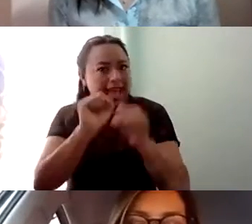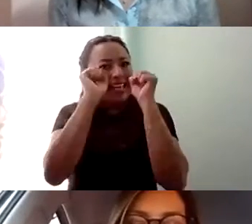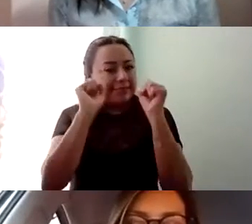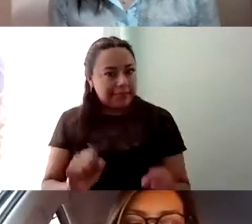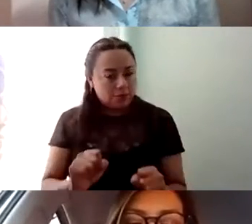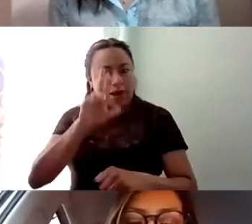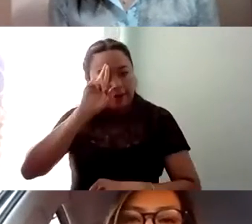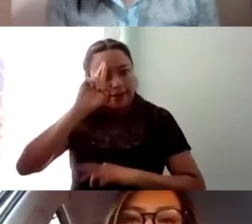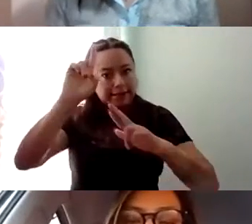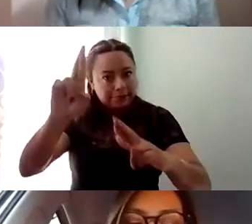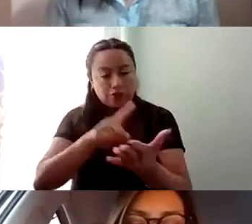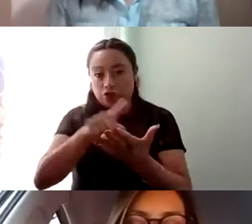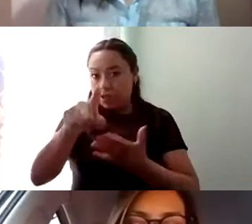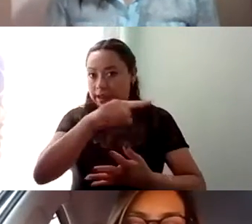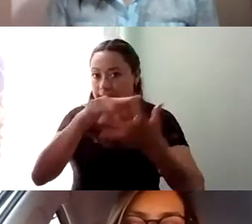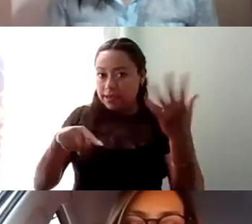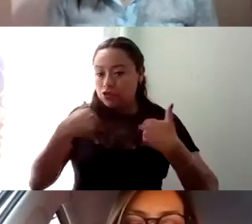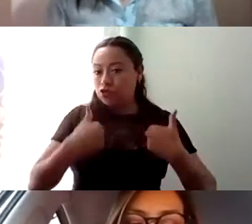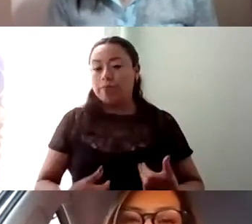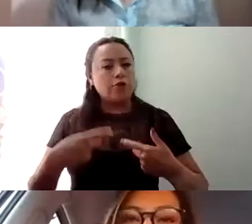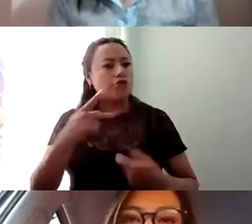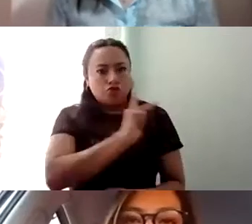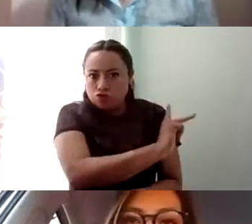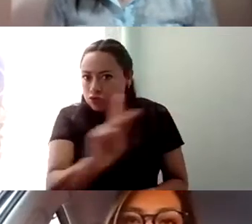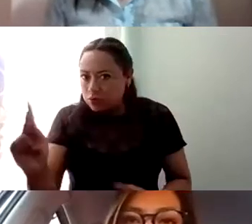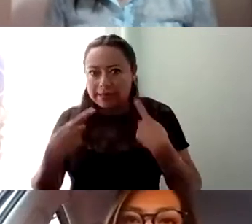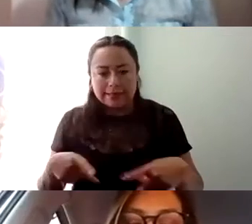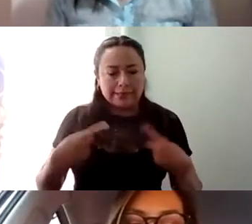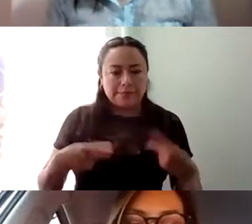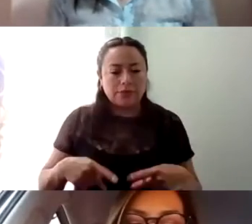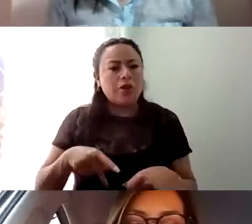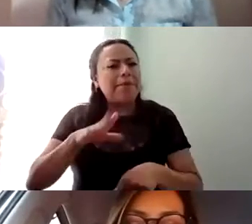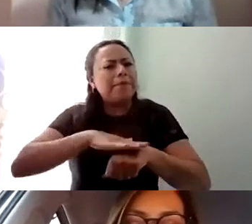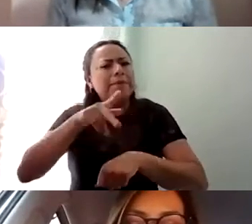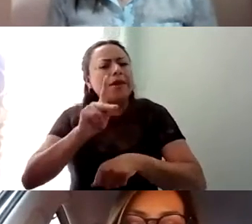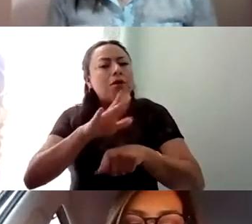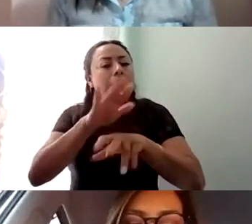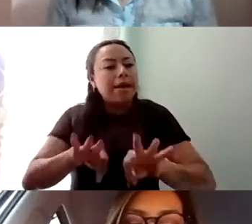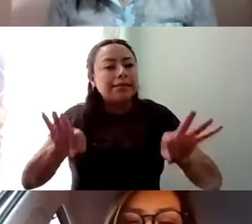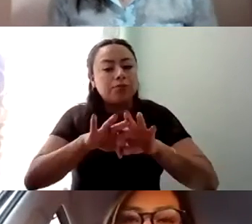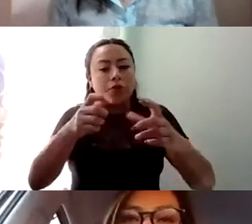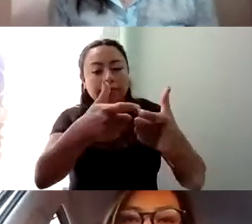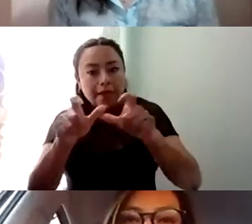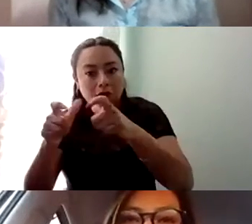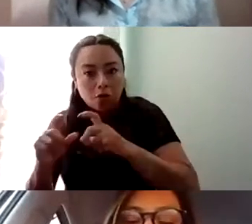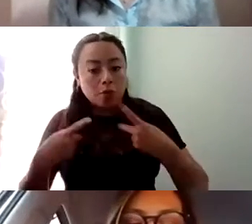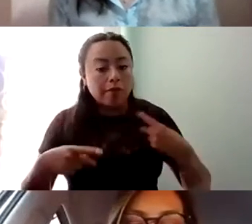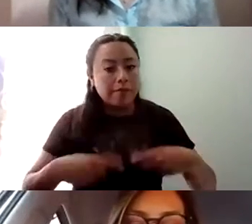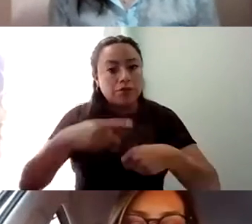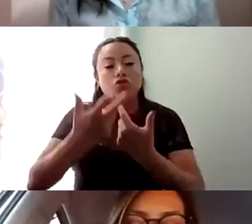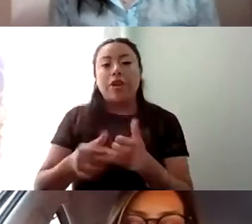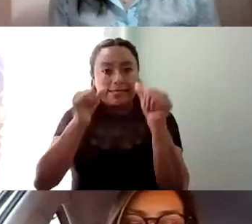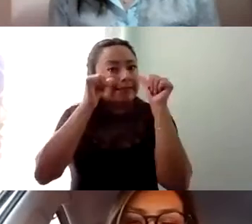el respeto de los derechos humanos de todas las personas, principalmente de los grupos de atención prioritaria, máxime el tema